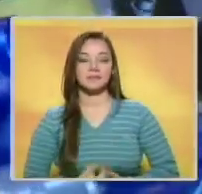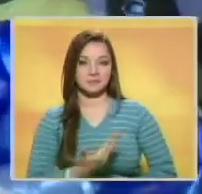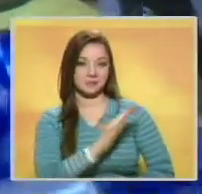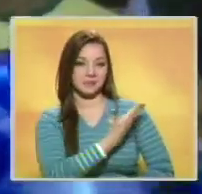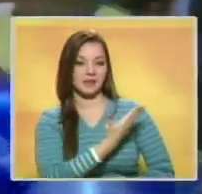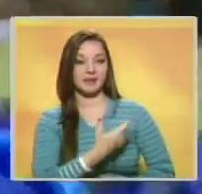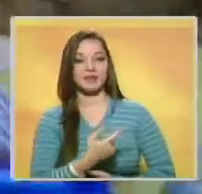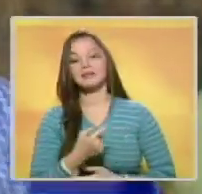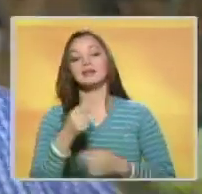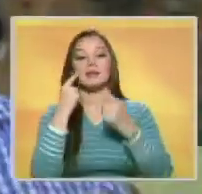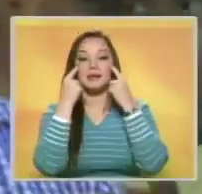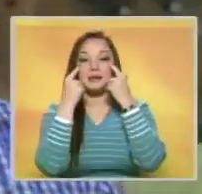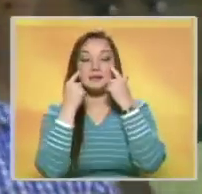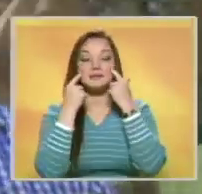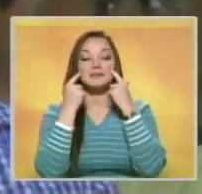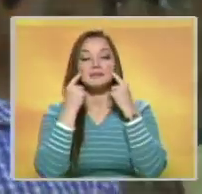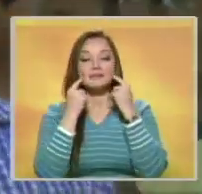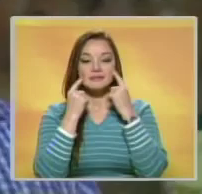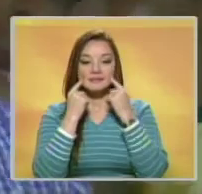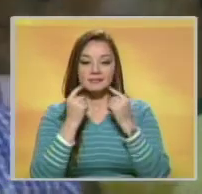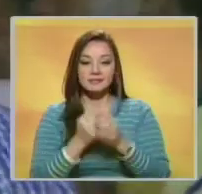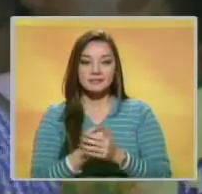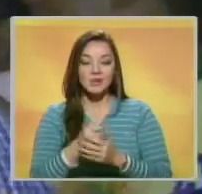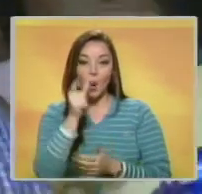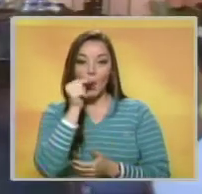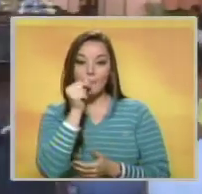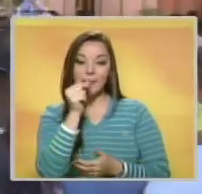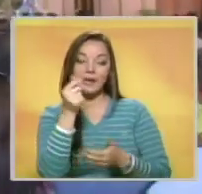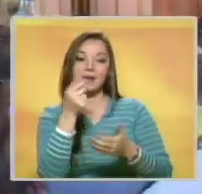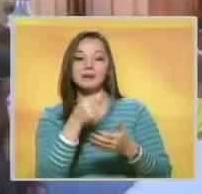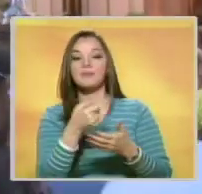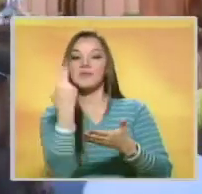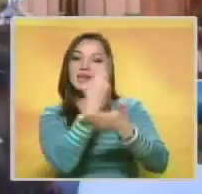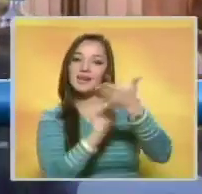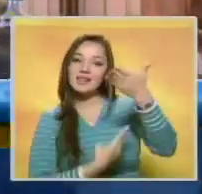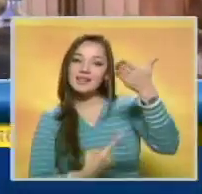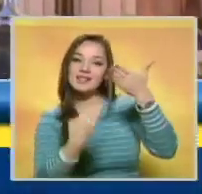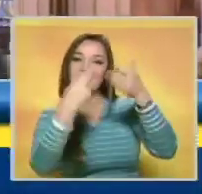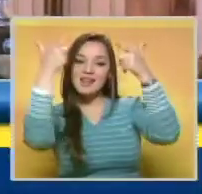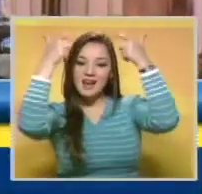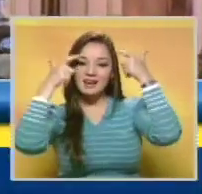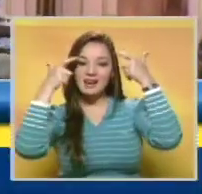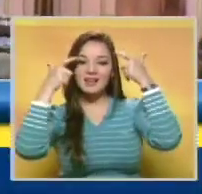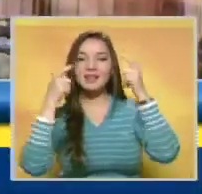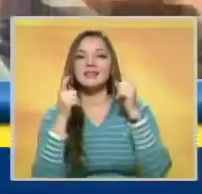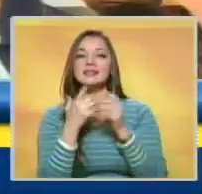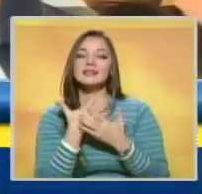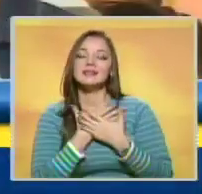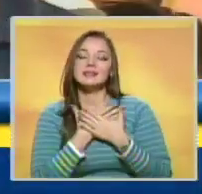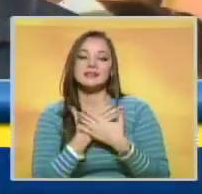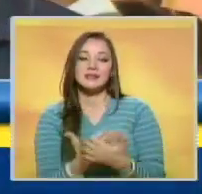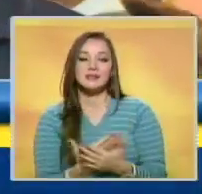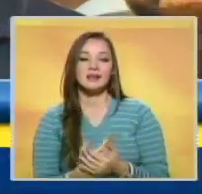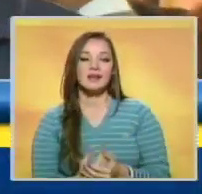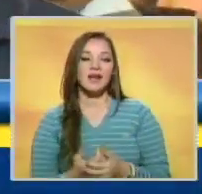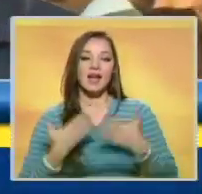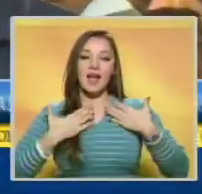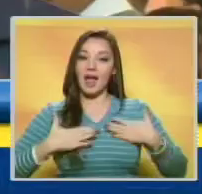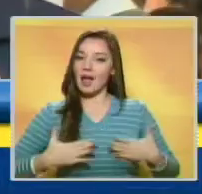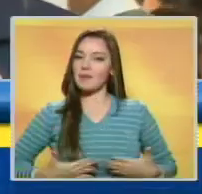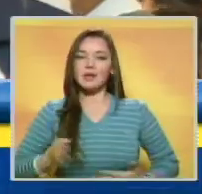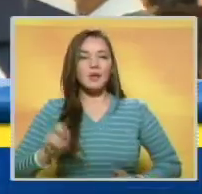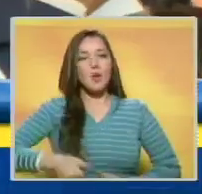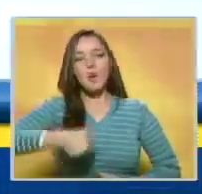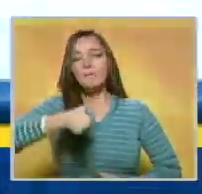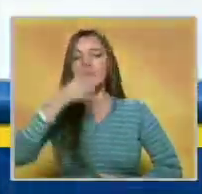Con lágrimas en los ojos, el diseñador de reinas mira la imagen de la Virgen y se convence. Es el vestido más hermoso que yo he hecho